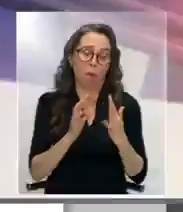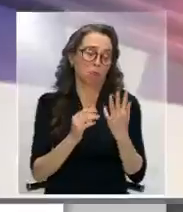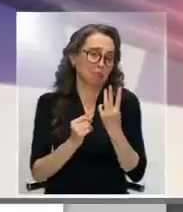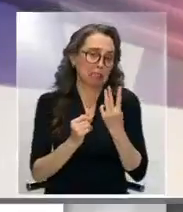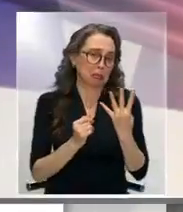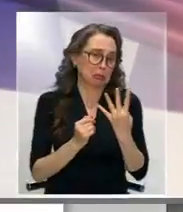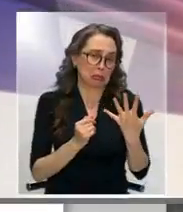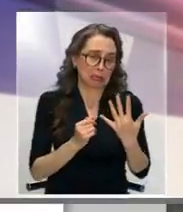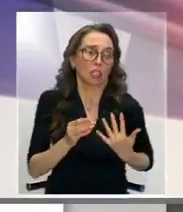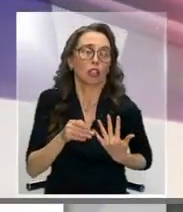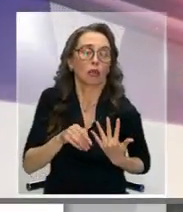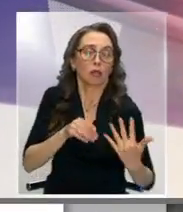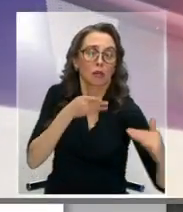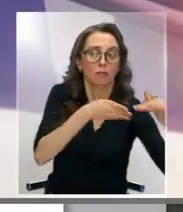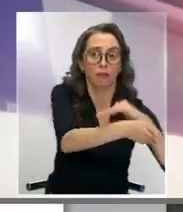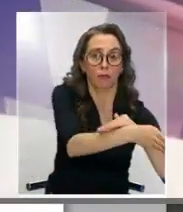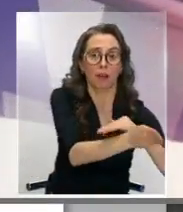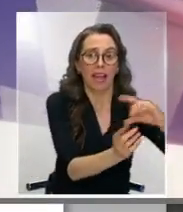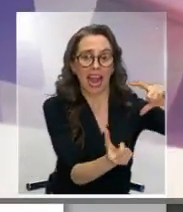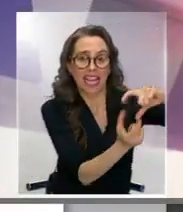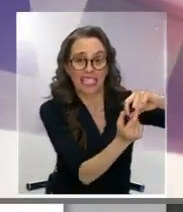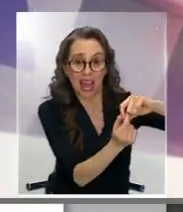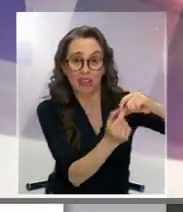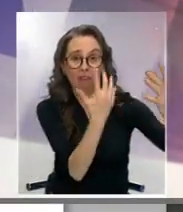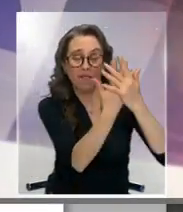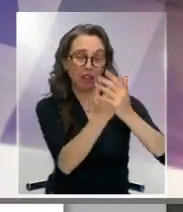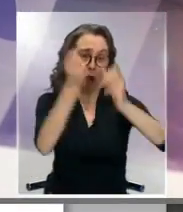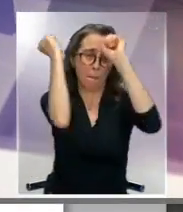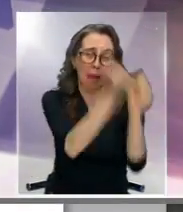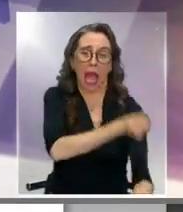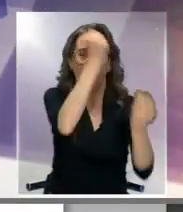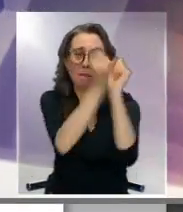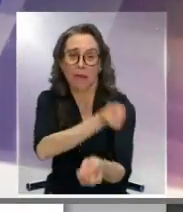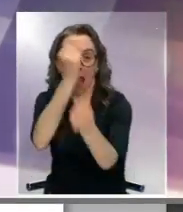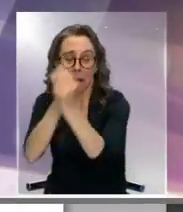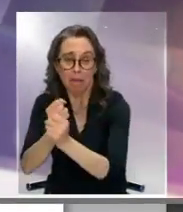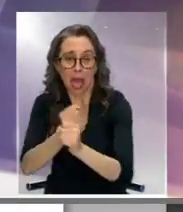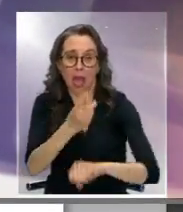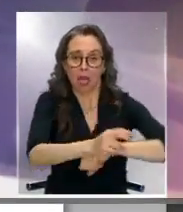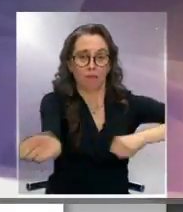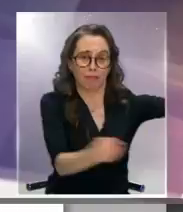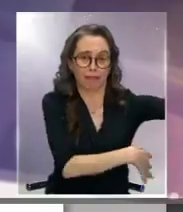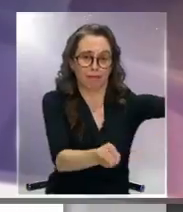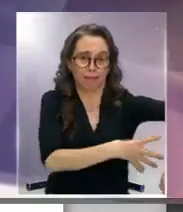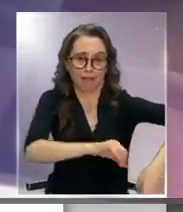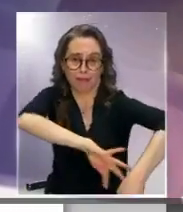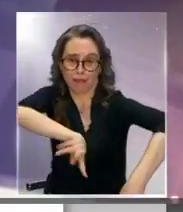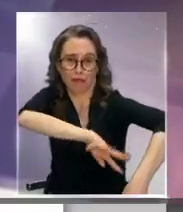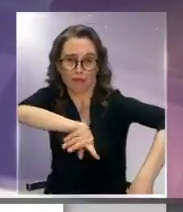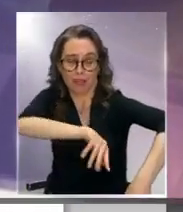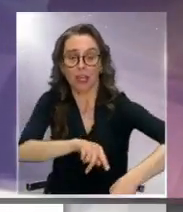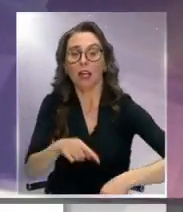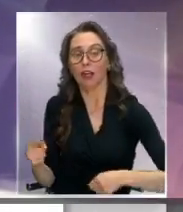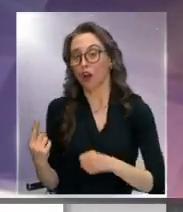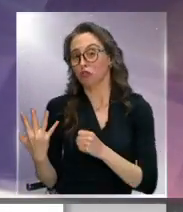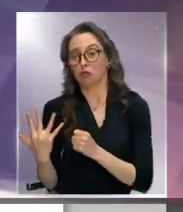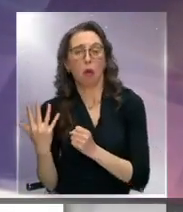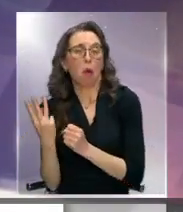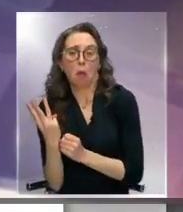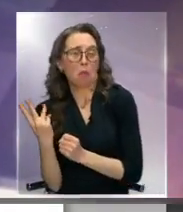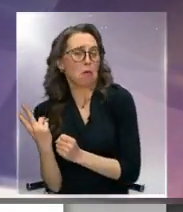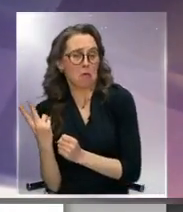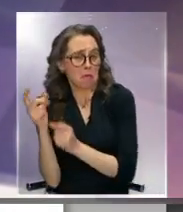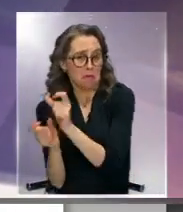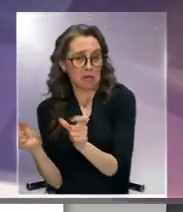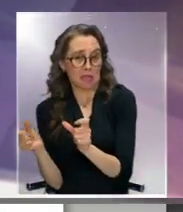principal. Aquí, rompiendo candados y vitrinas, sacaban todo lo que estuviera a su paso. El resto de la banda amenazaba a los